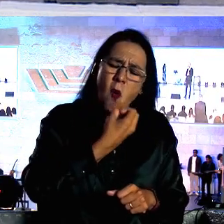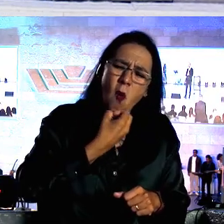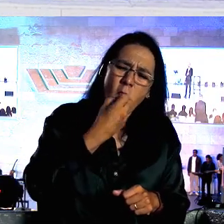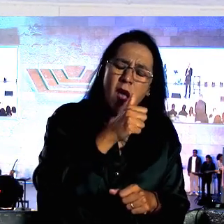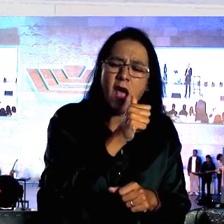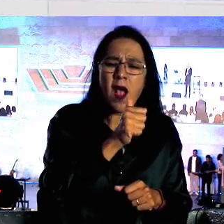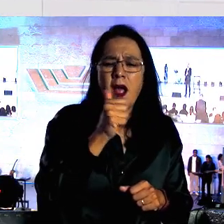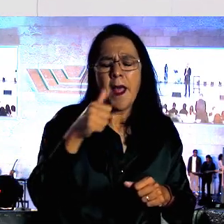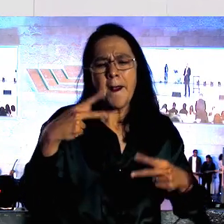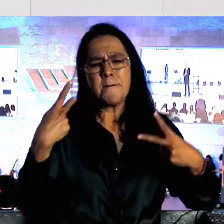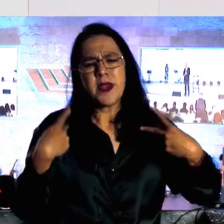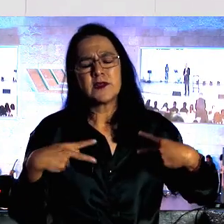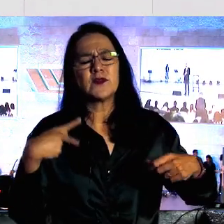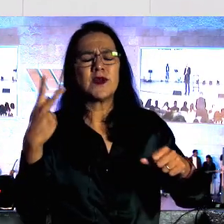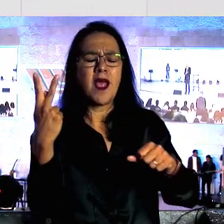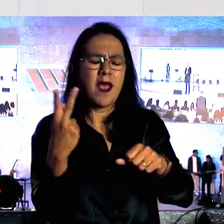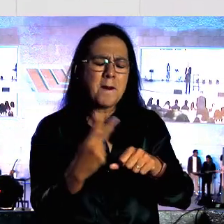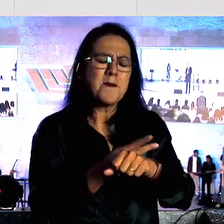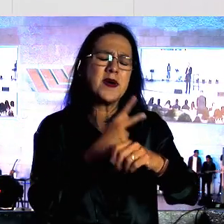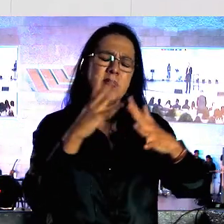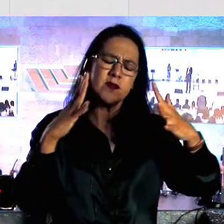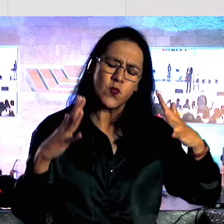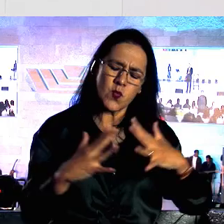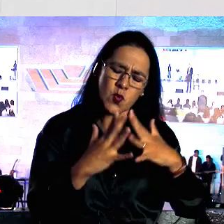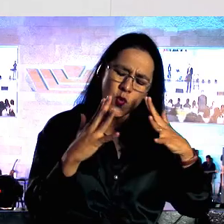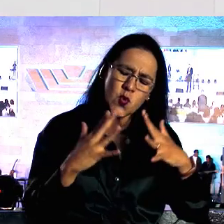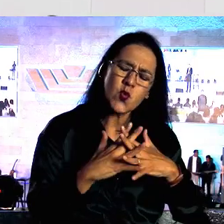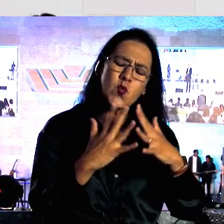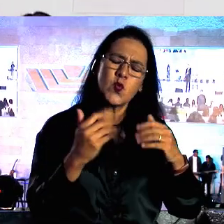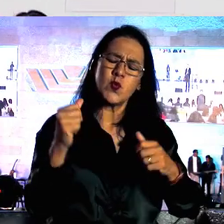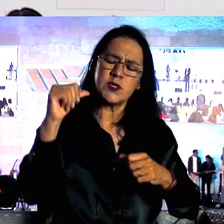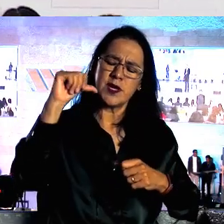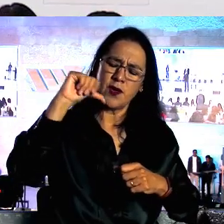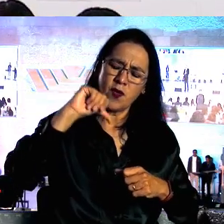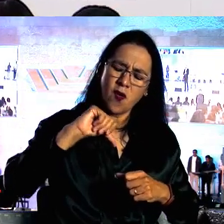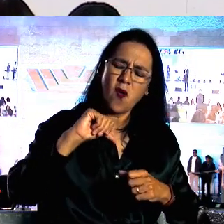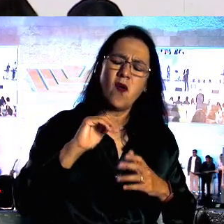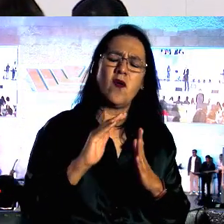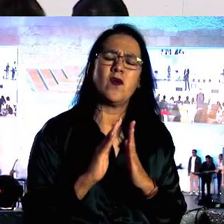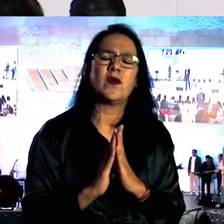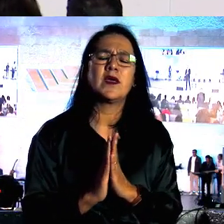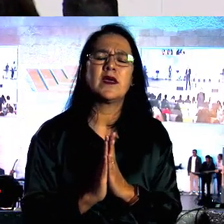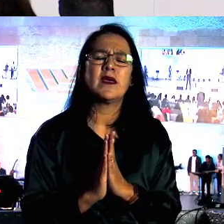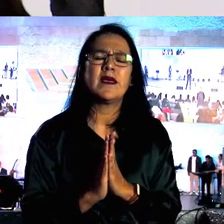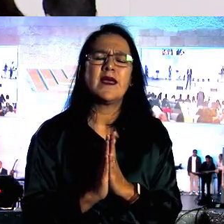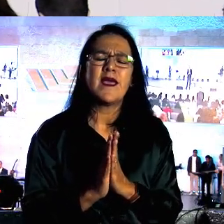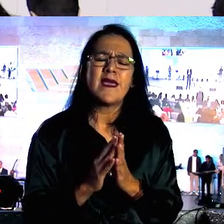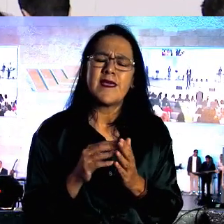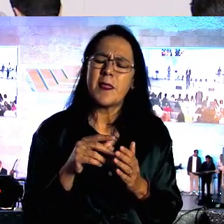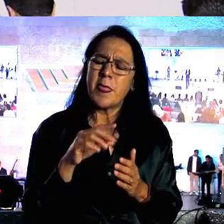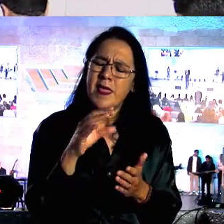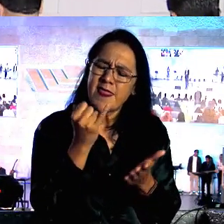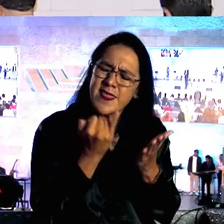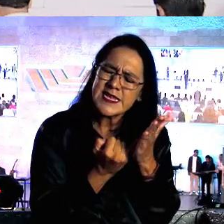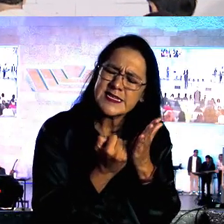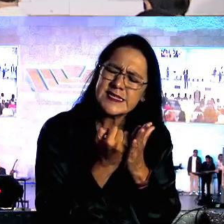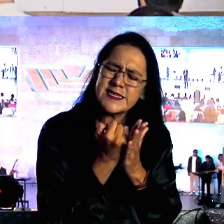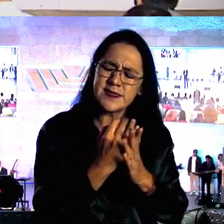está pasando por esta lucha hoy tome una decisión firme